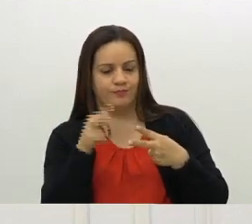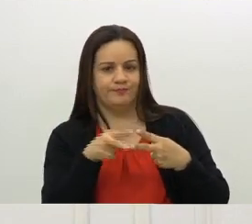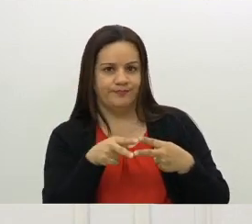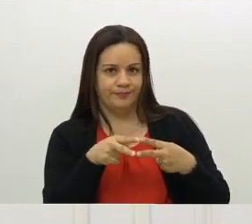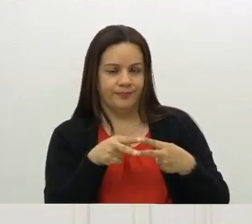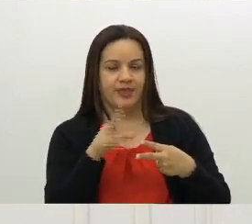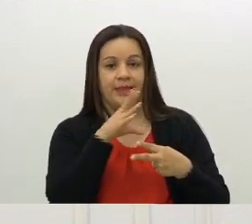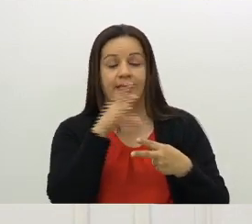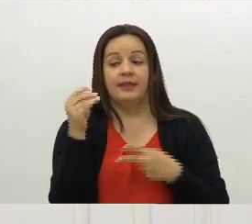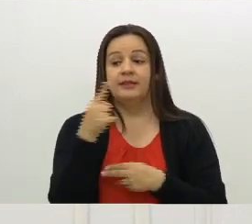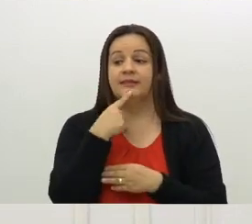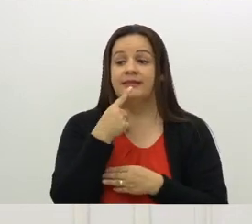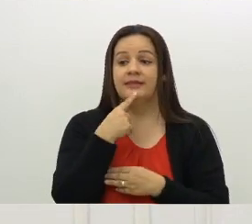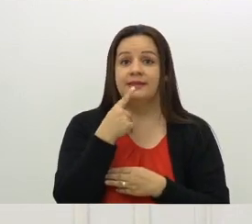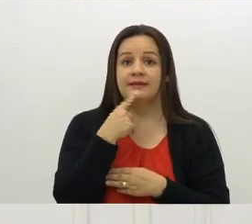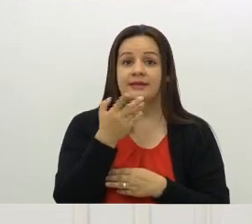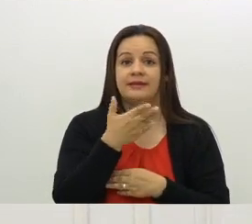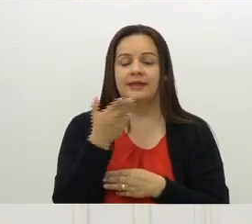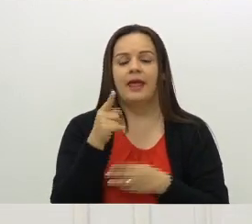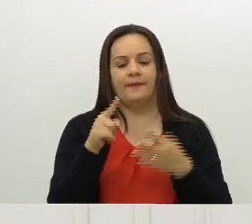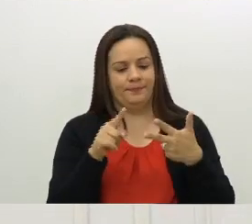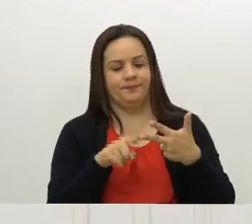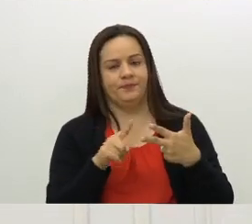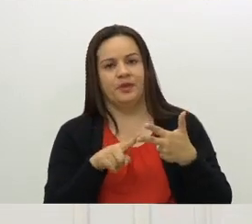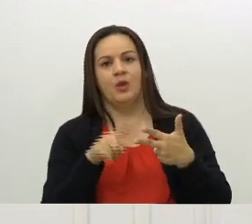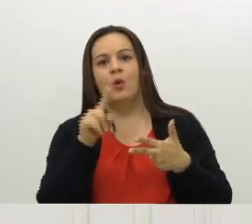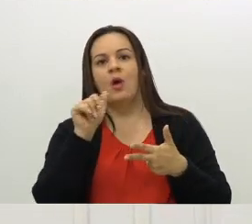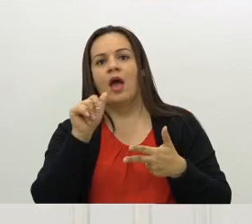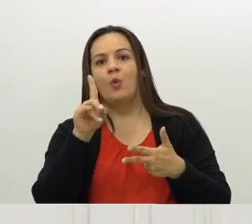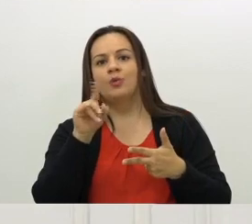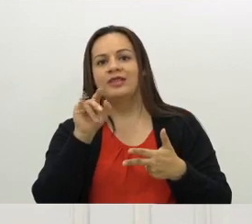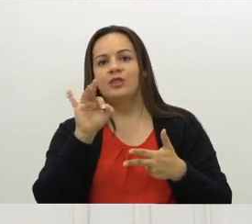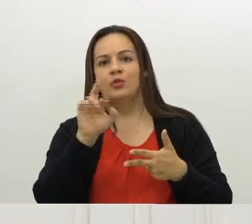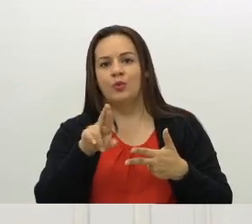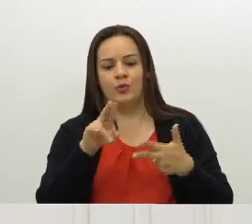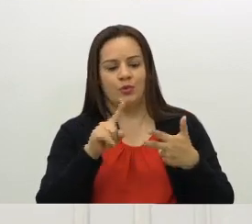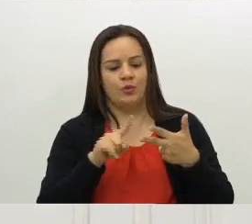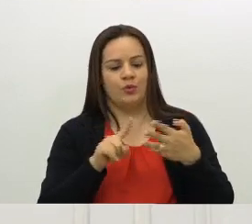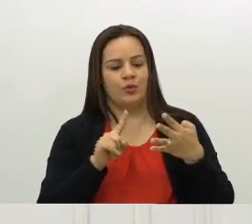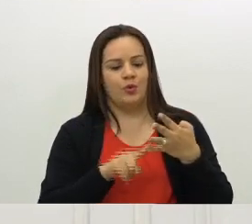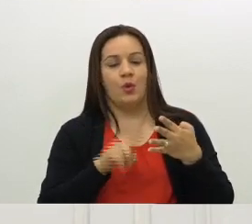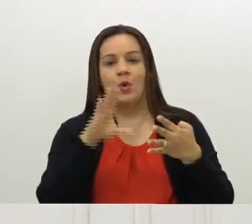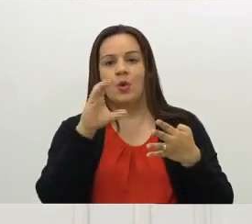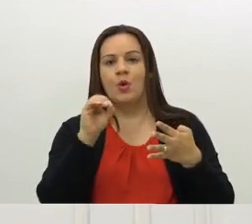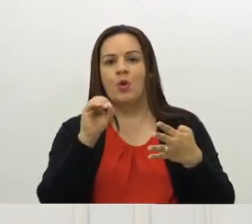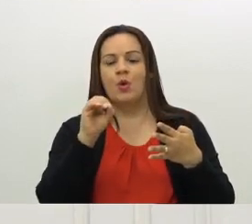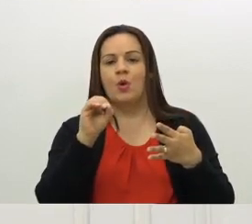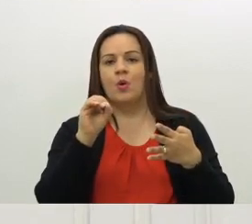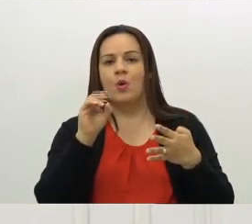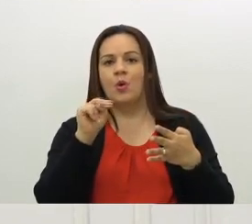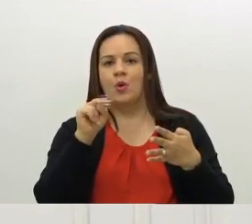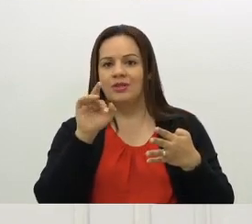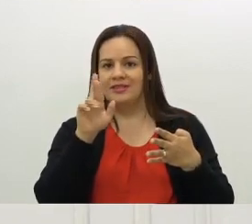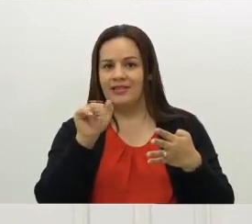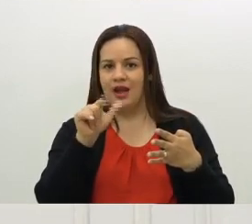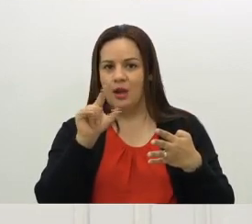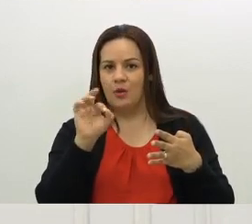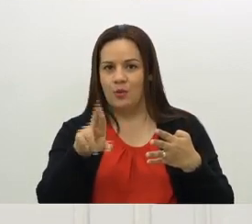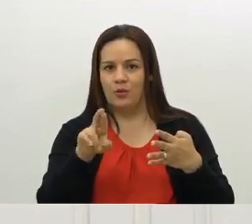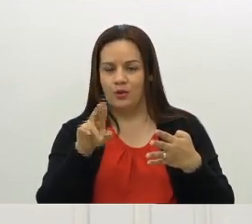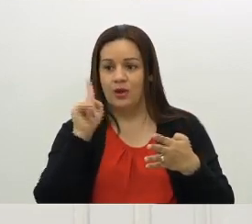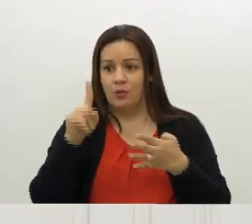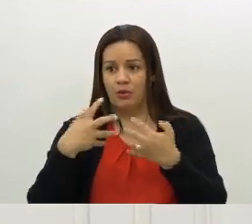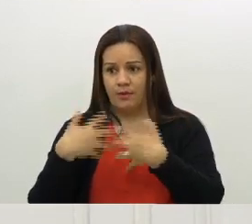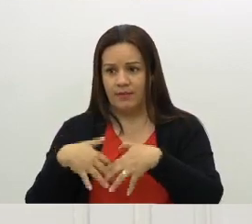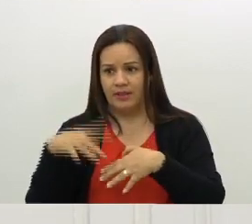y dice y un auditor y un contralor, o sea, burocracia, en una empresa que se supone que debe ser